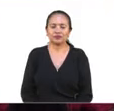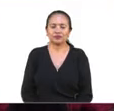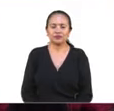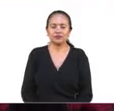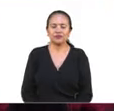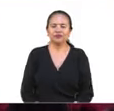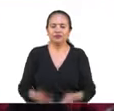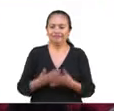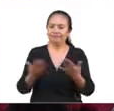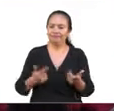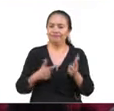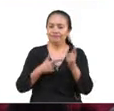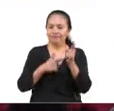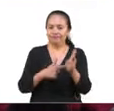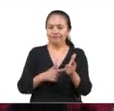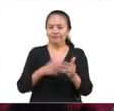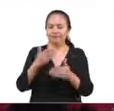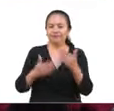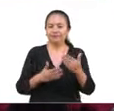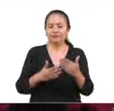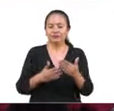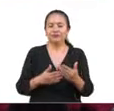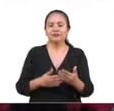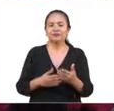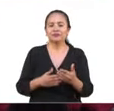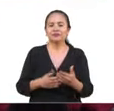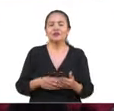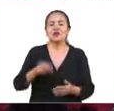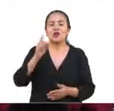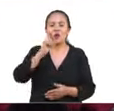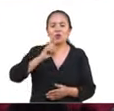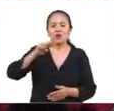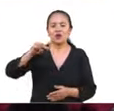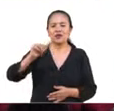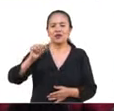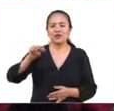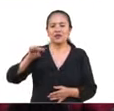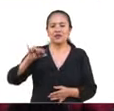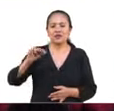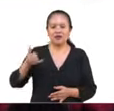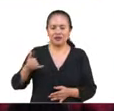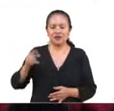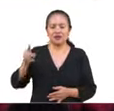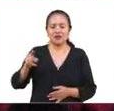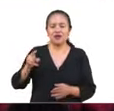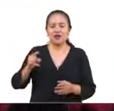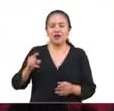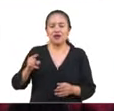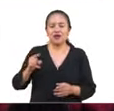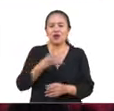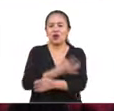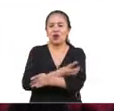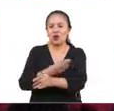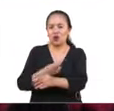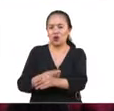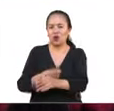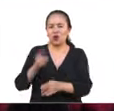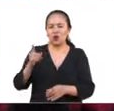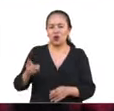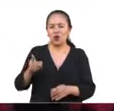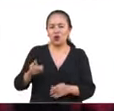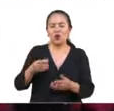Para continuar con nuestro evento, escucharemos el mensaje por parte de Nancy Janine García Martínez, coordinadora regional Huastecas del